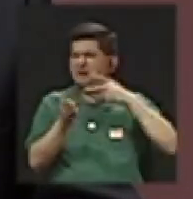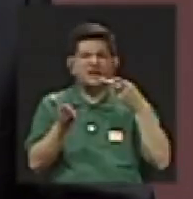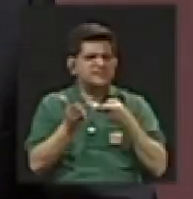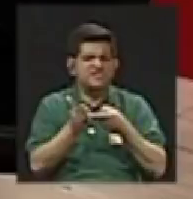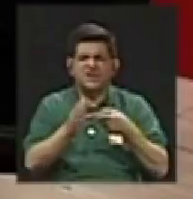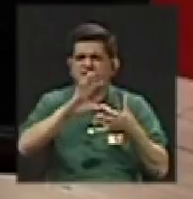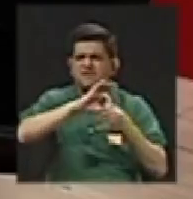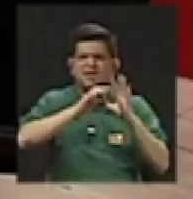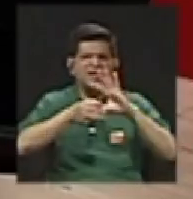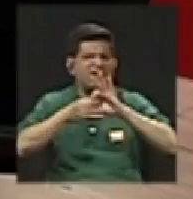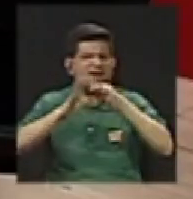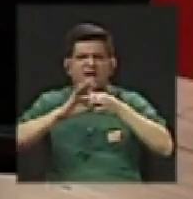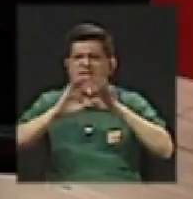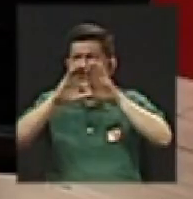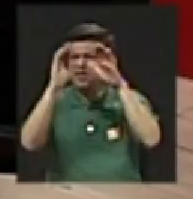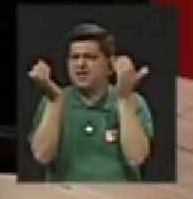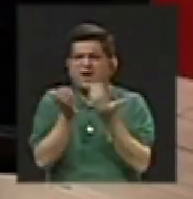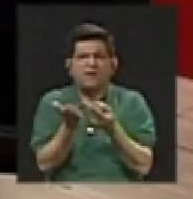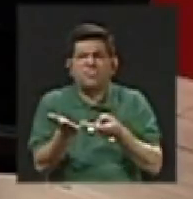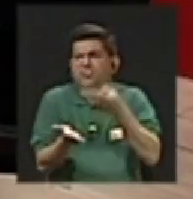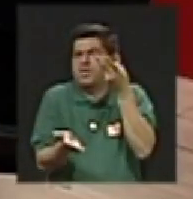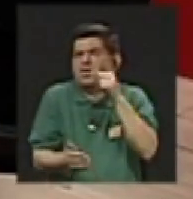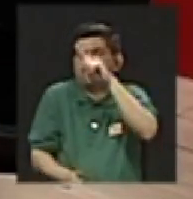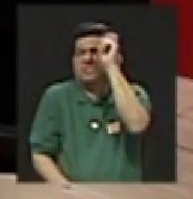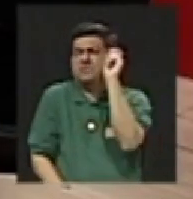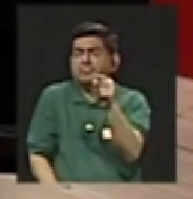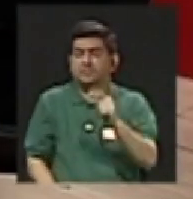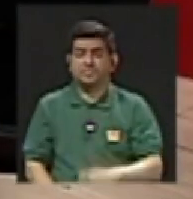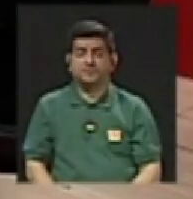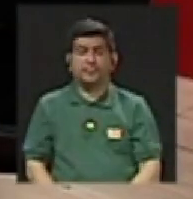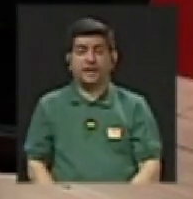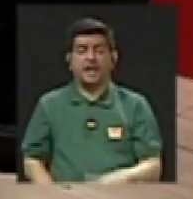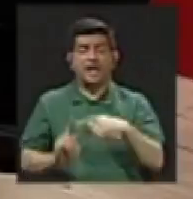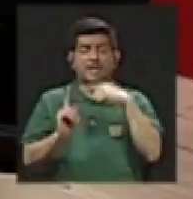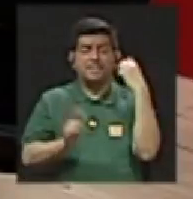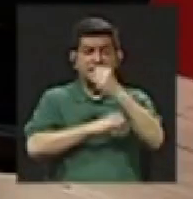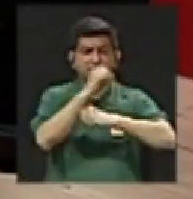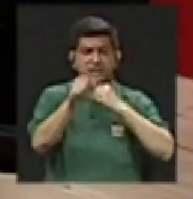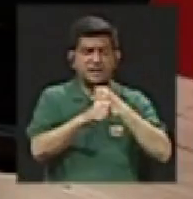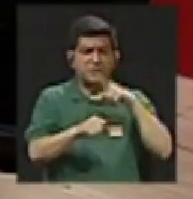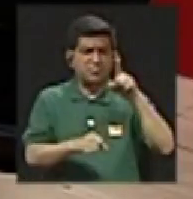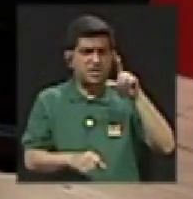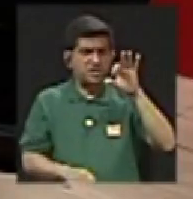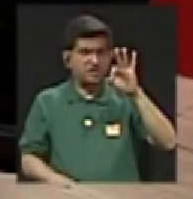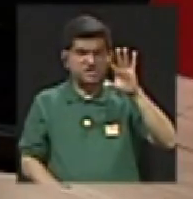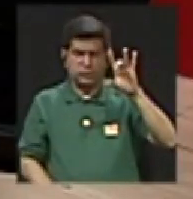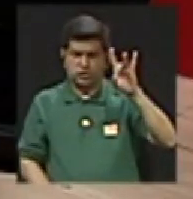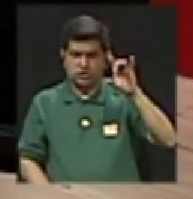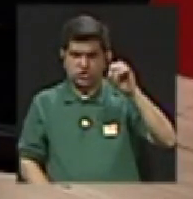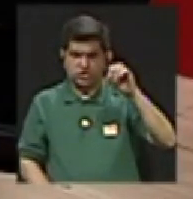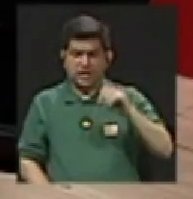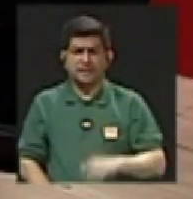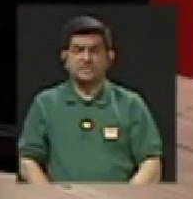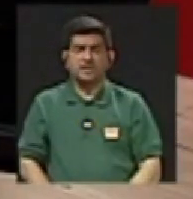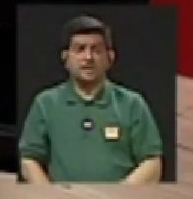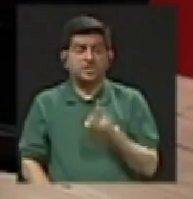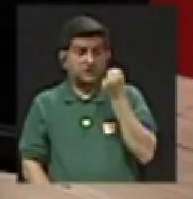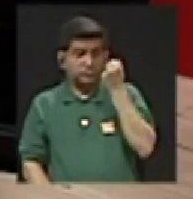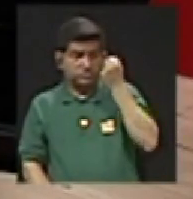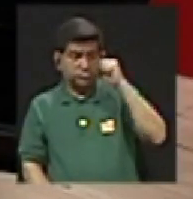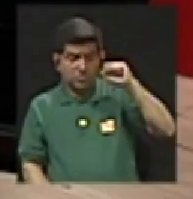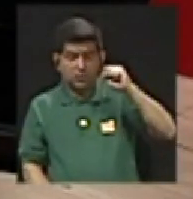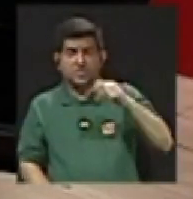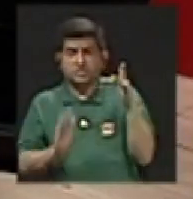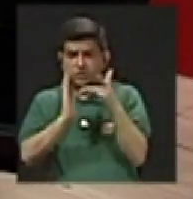valor? Exactamente. Bueno, desde los mediados de los 1980s, la revolución